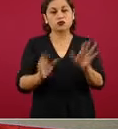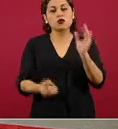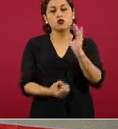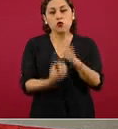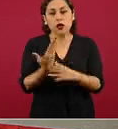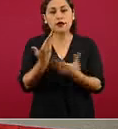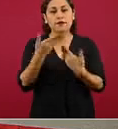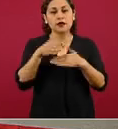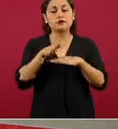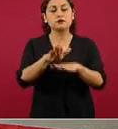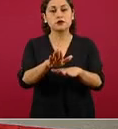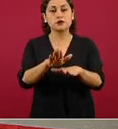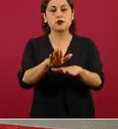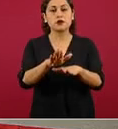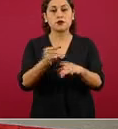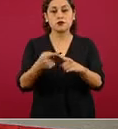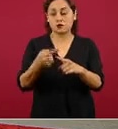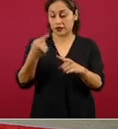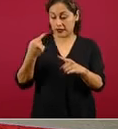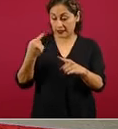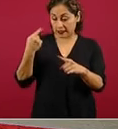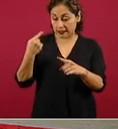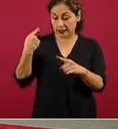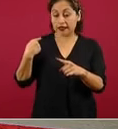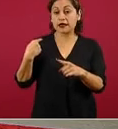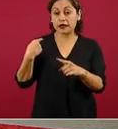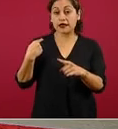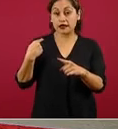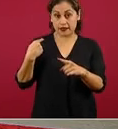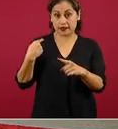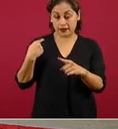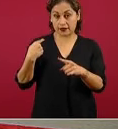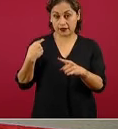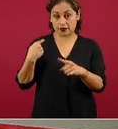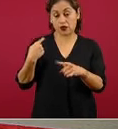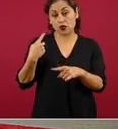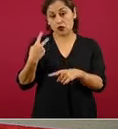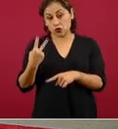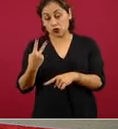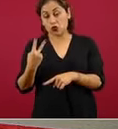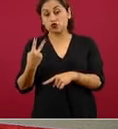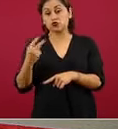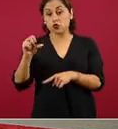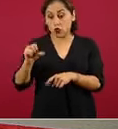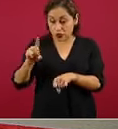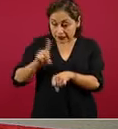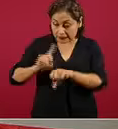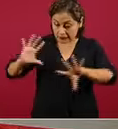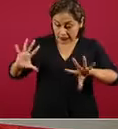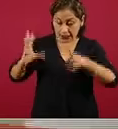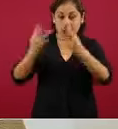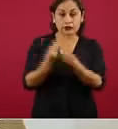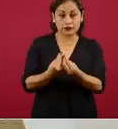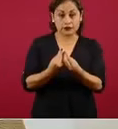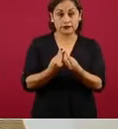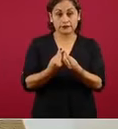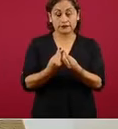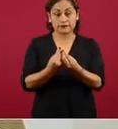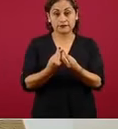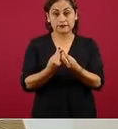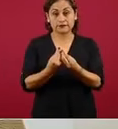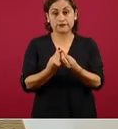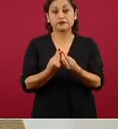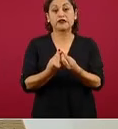ido en las dos primeras jornadas, o también dos, y con el día de hoy la tercera jornada